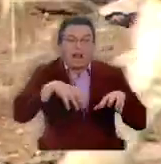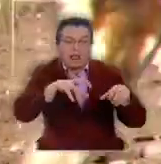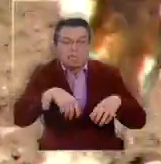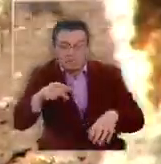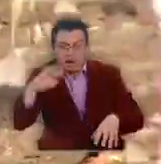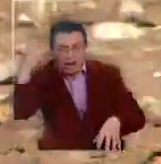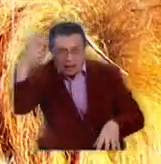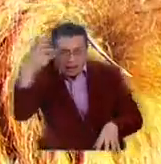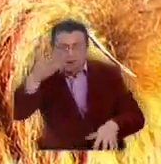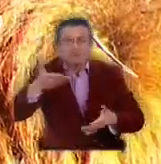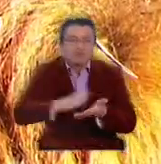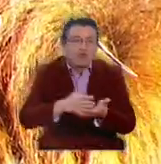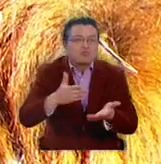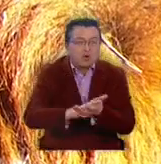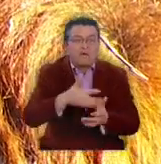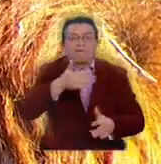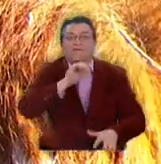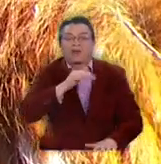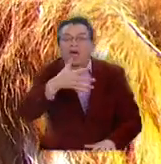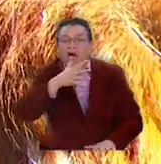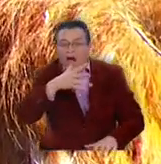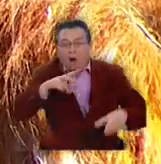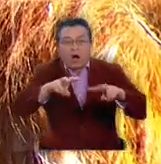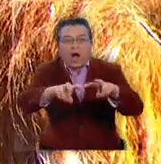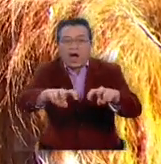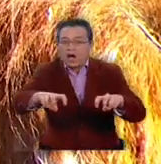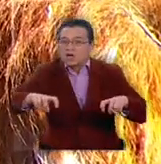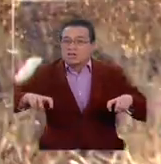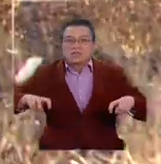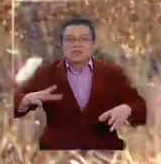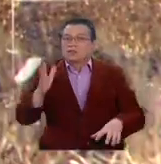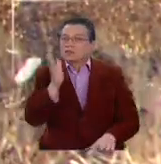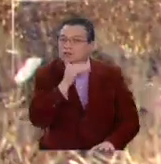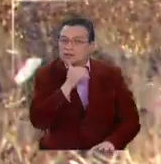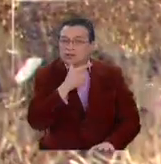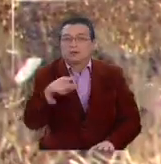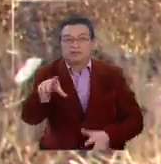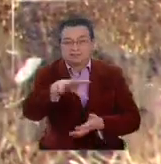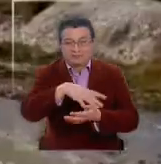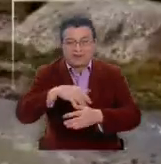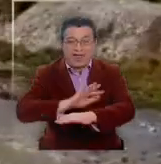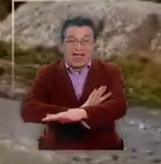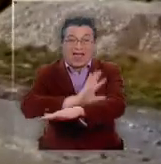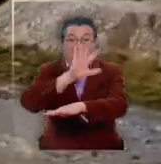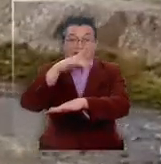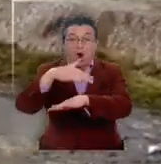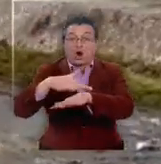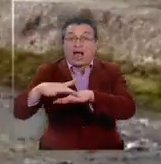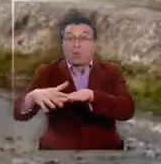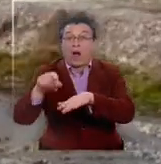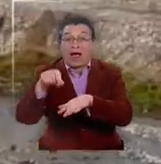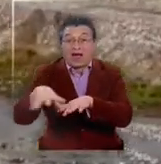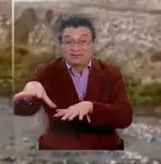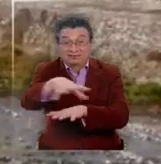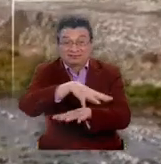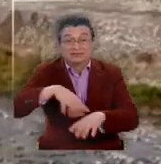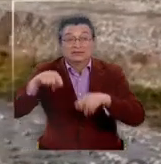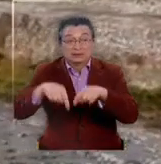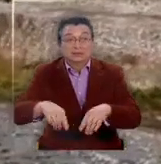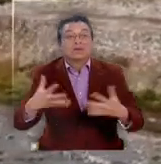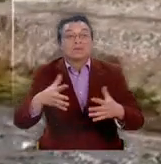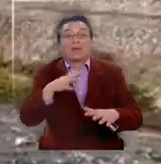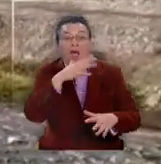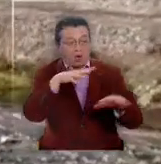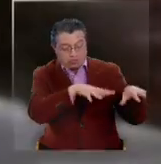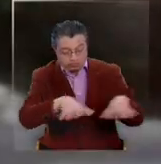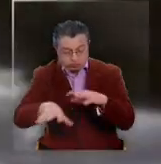y falta de agua para la agricultura hacen que los habitantes del Valle de Aconcagua vean con esperanza el agua que por